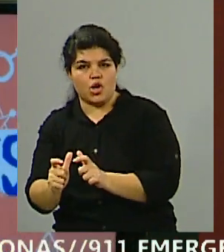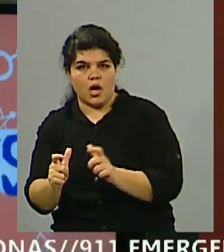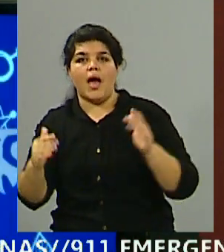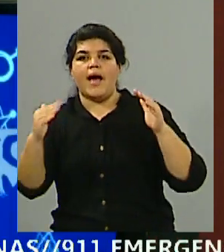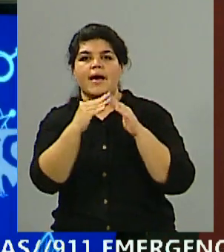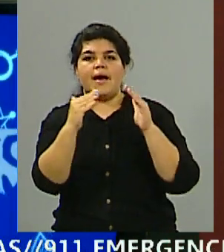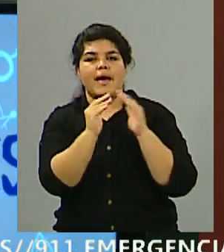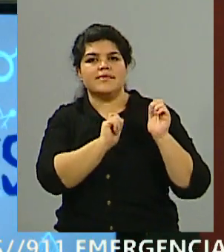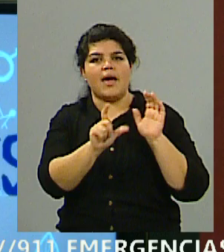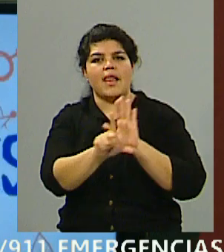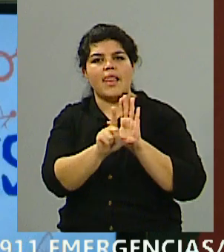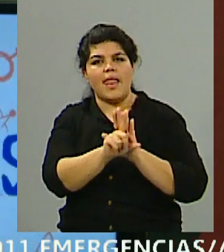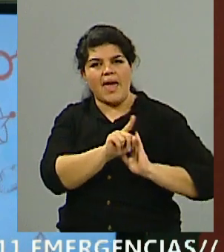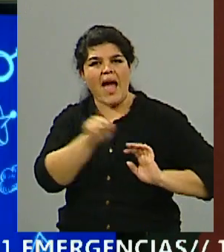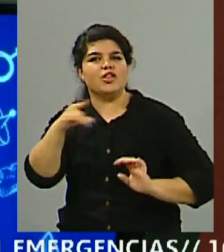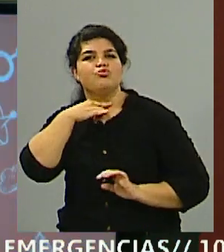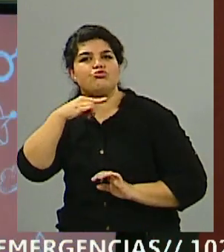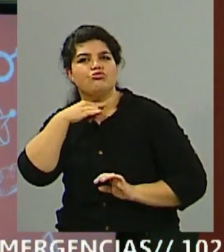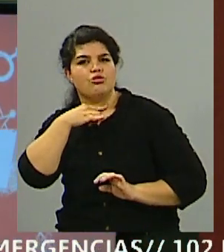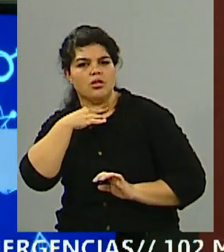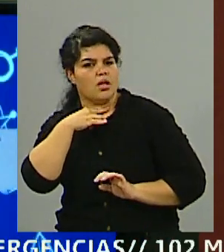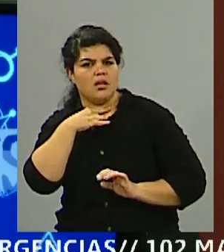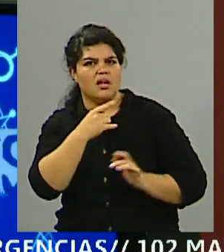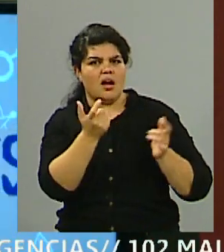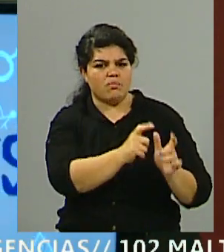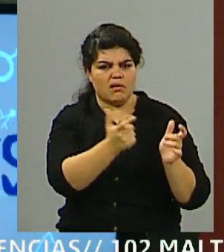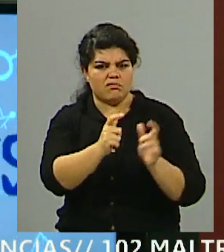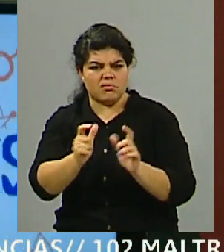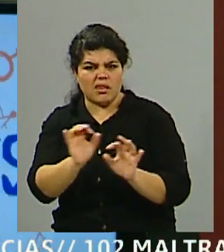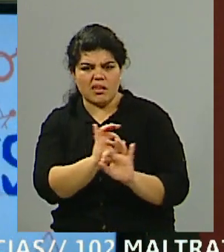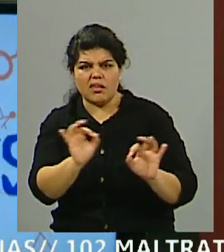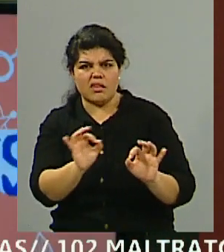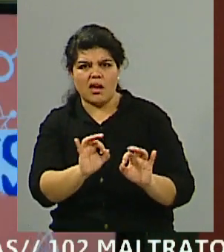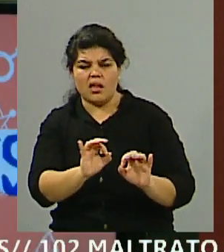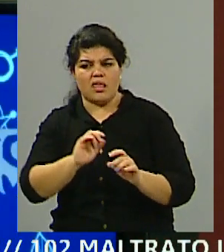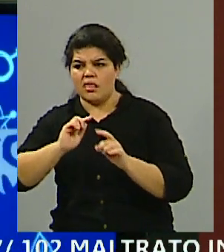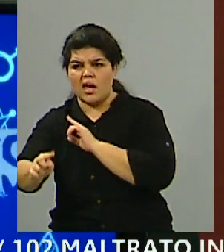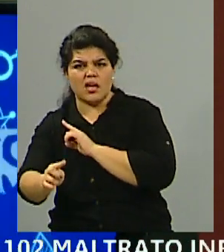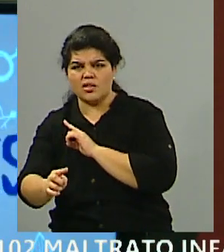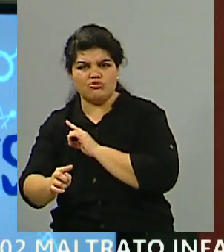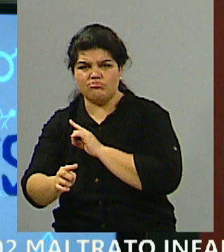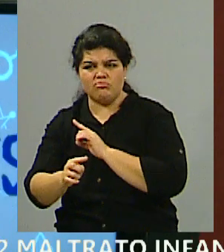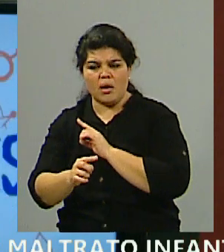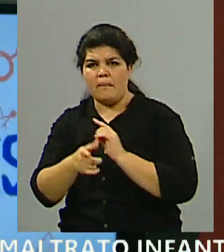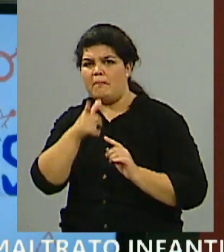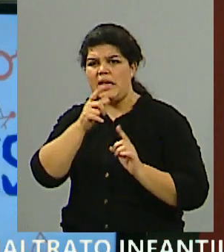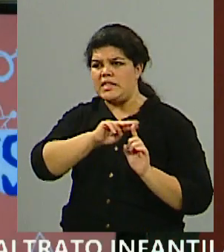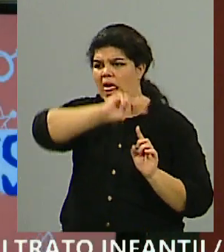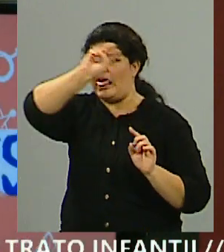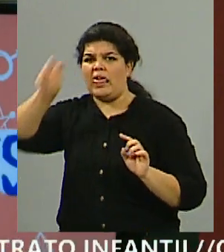Legislativa Provincial, pero volviendo a la puntualidad de los pueblos indígenas, vos hablas de un diálogo, además